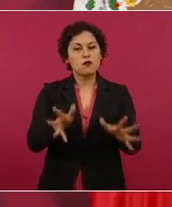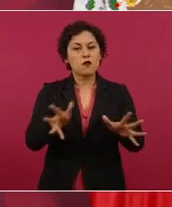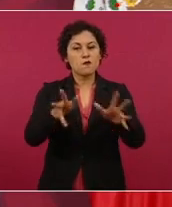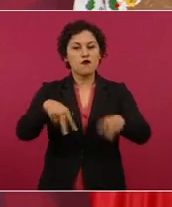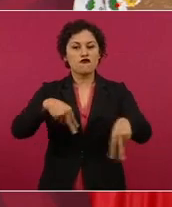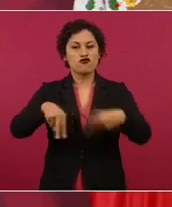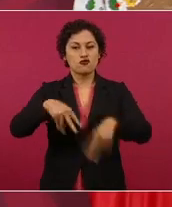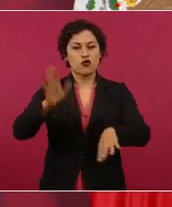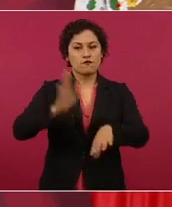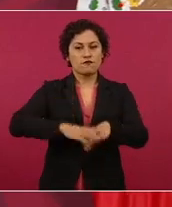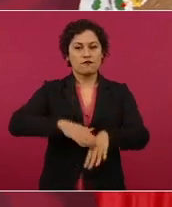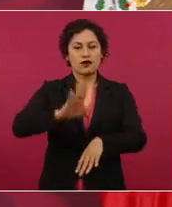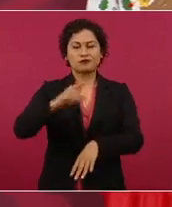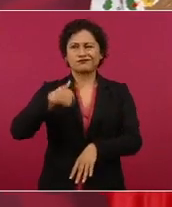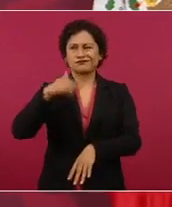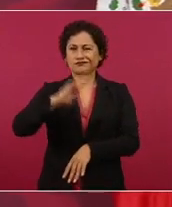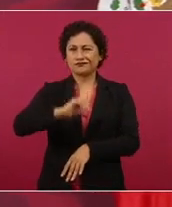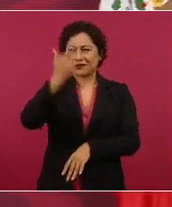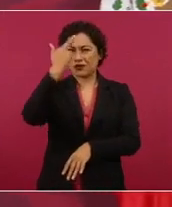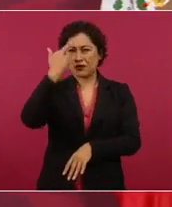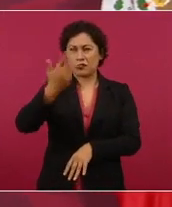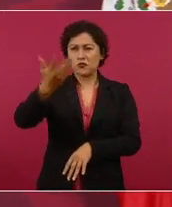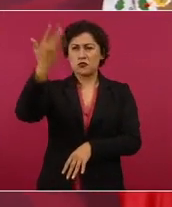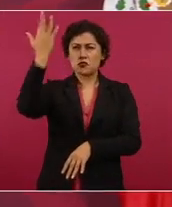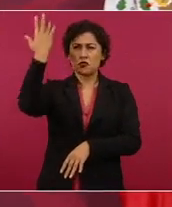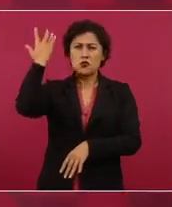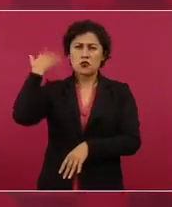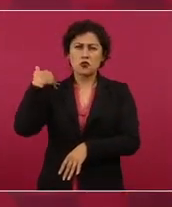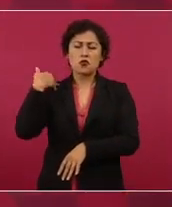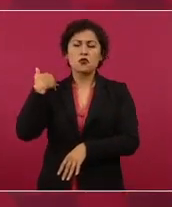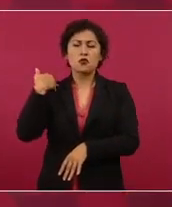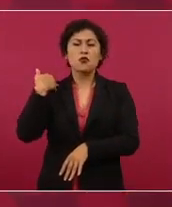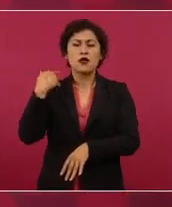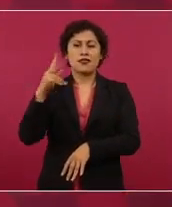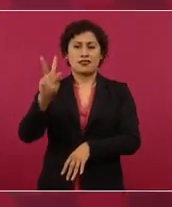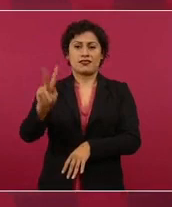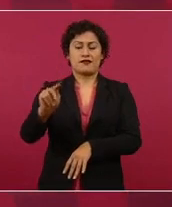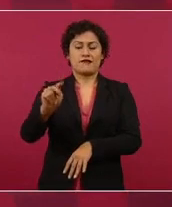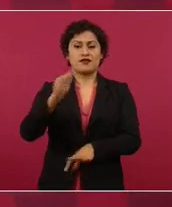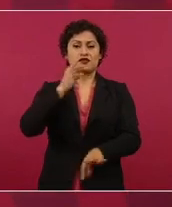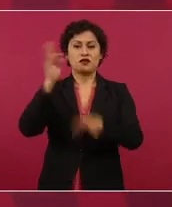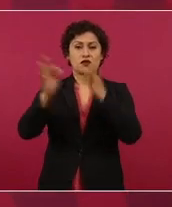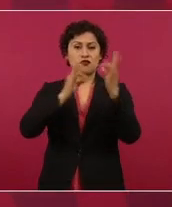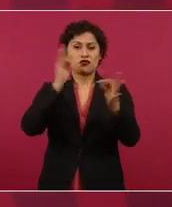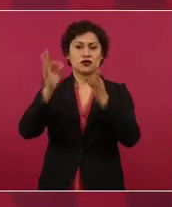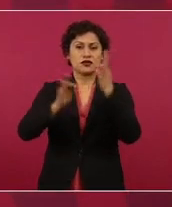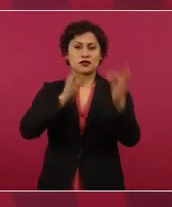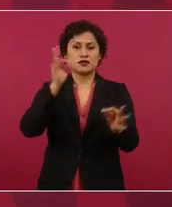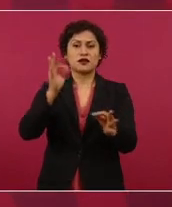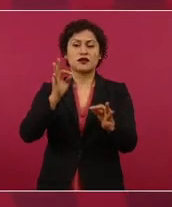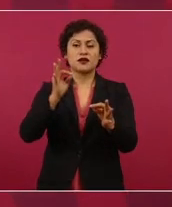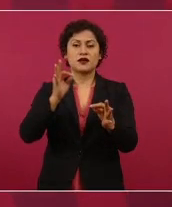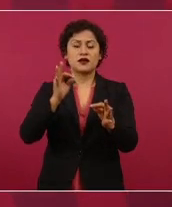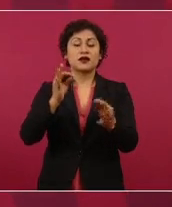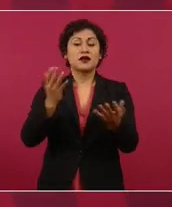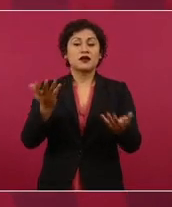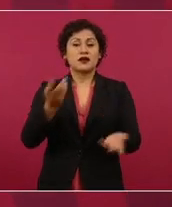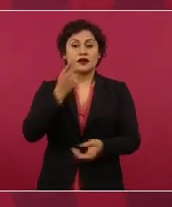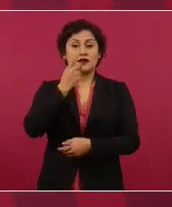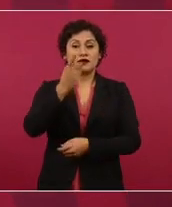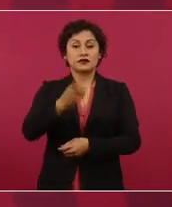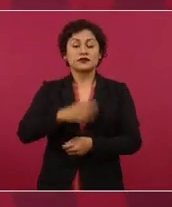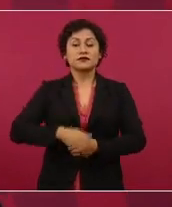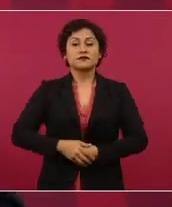Yo recuerdo que durante mucho tiempo los noticieros de televisión decían: ahora nos